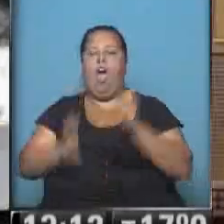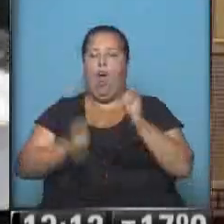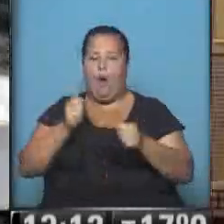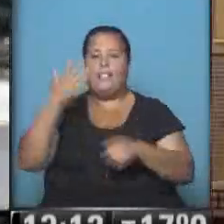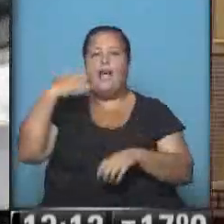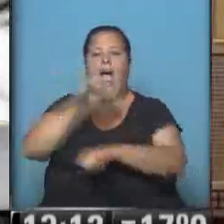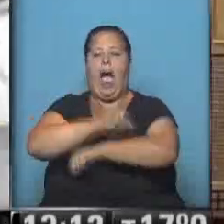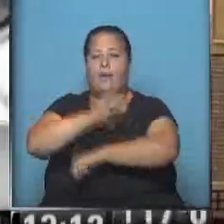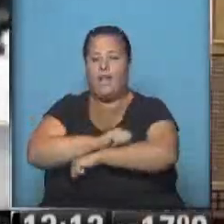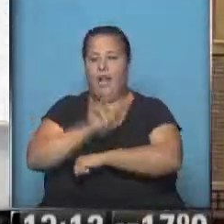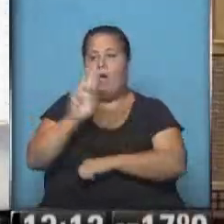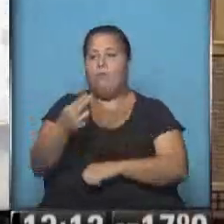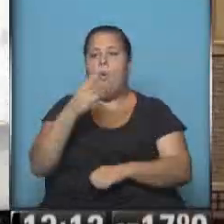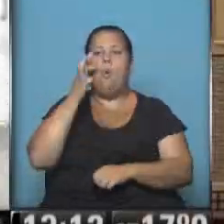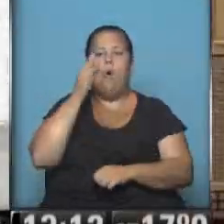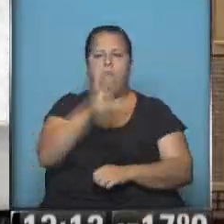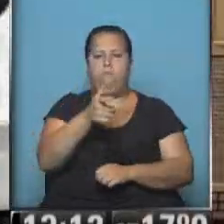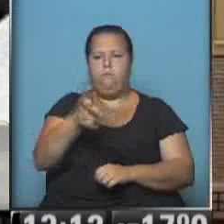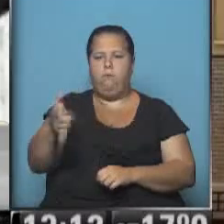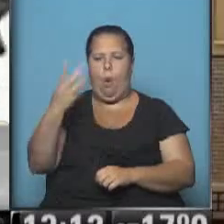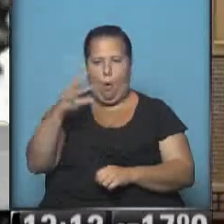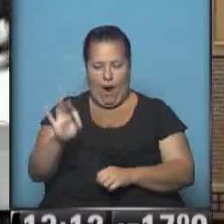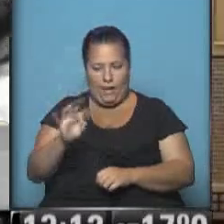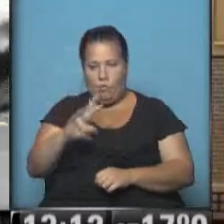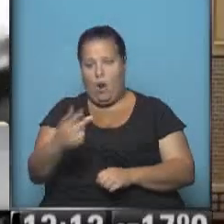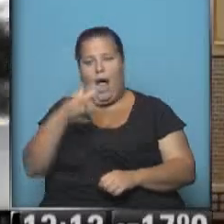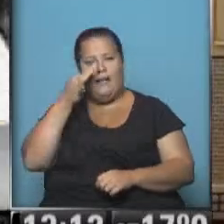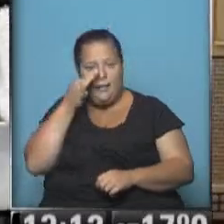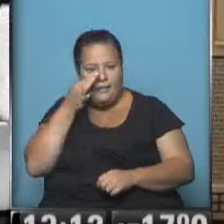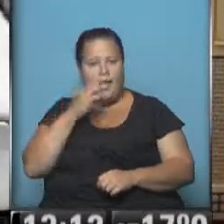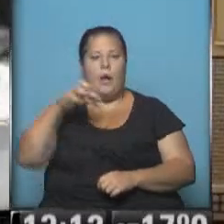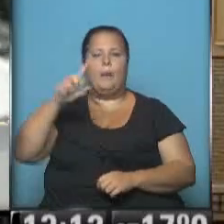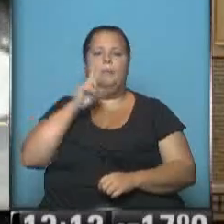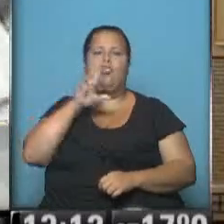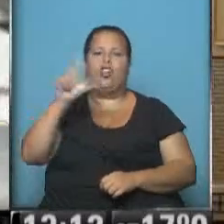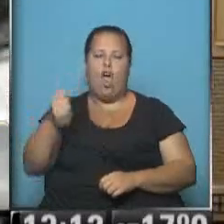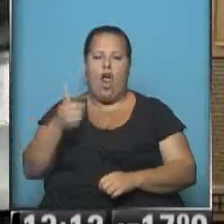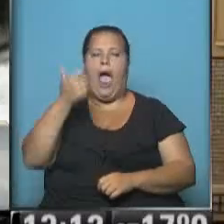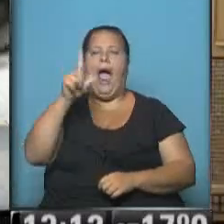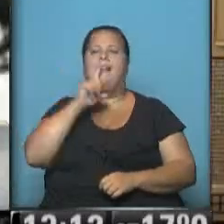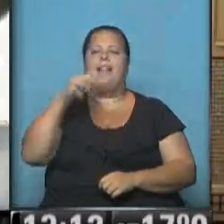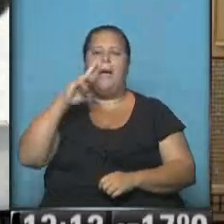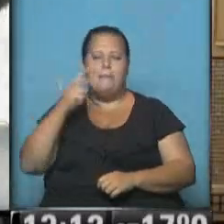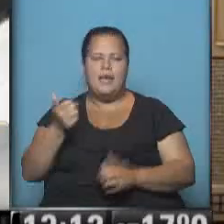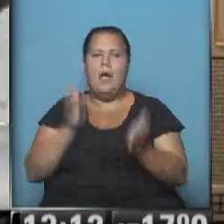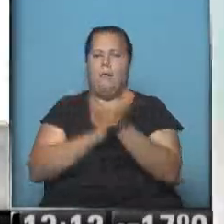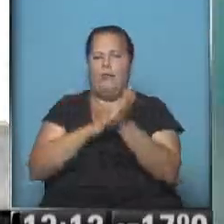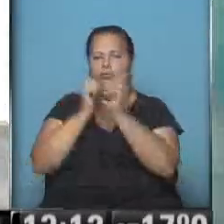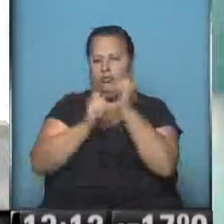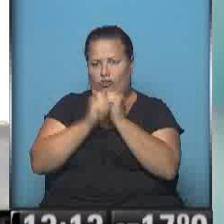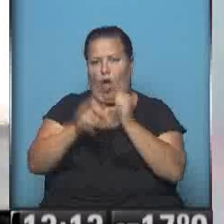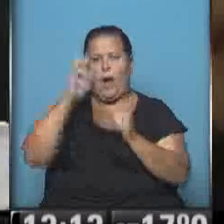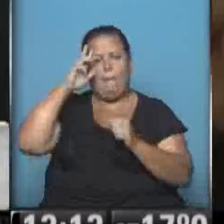terminaron en Avellaneda asesinados con 40 balazos. Hay testimonios de Pitrola, de Altamira, material histórico, como vemos,